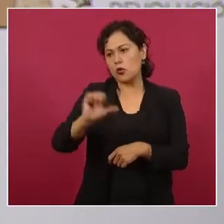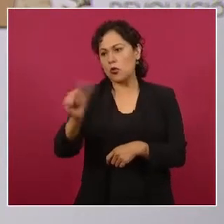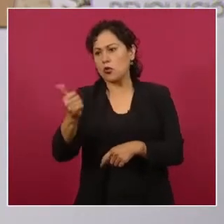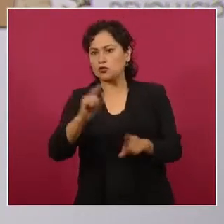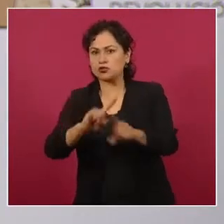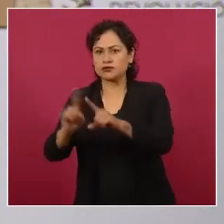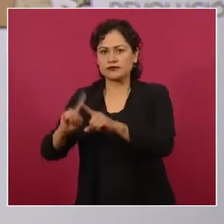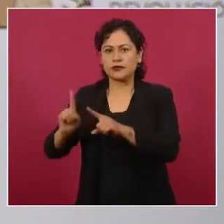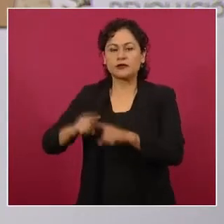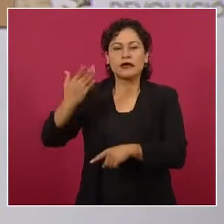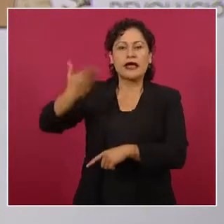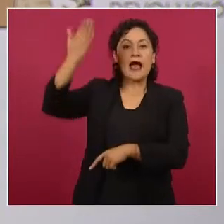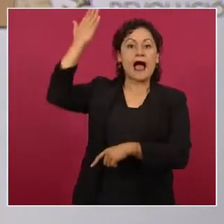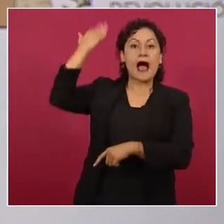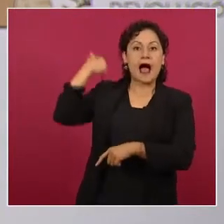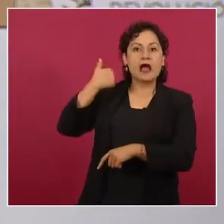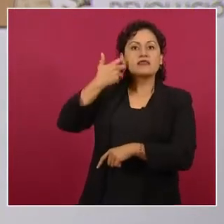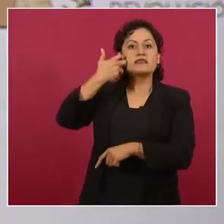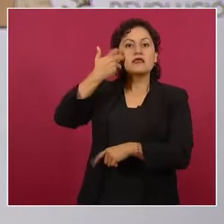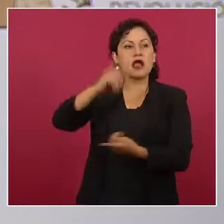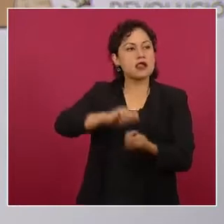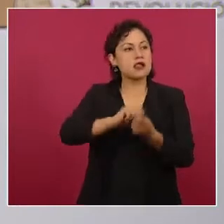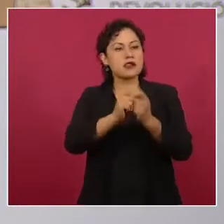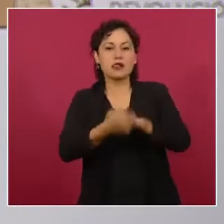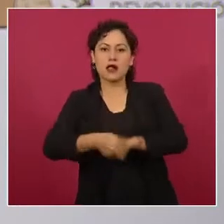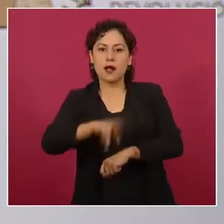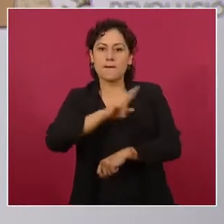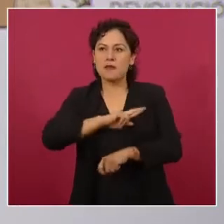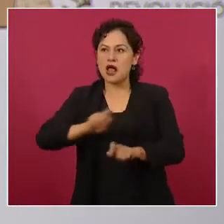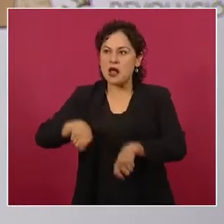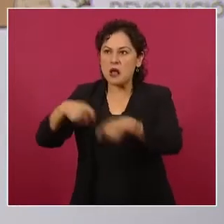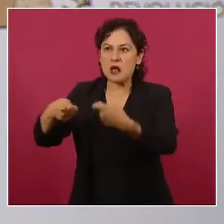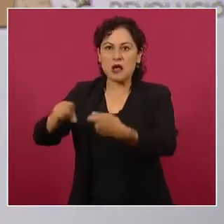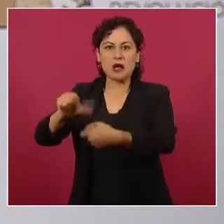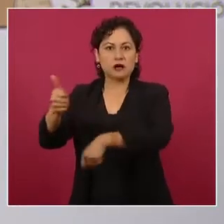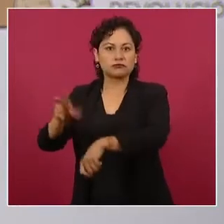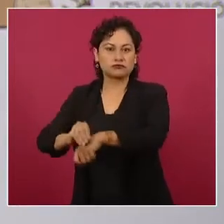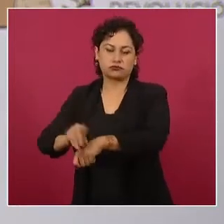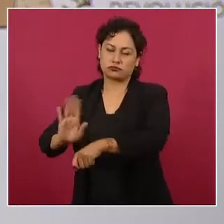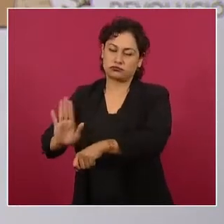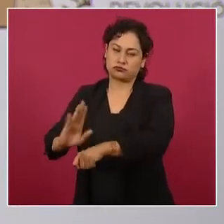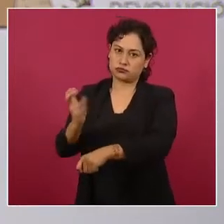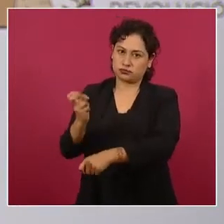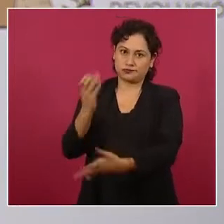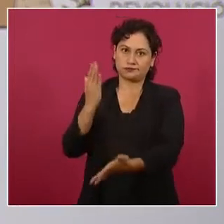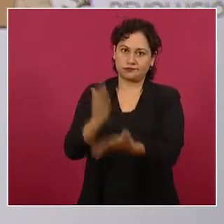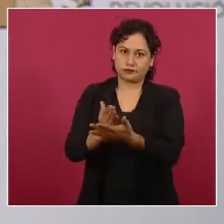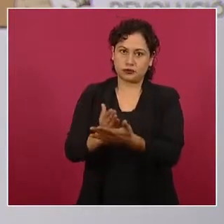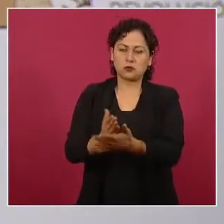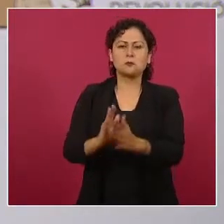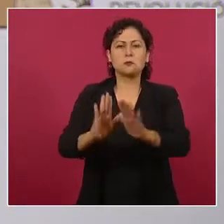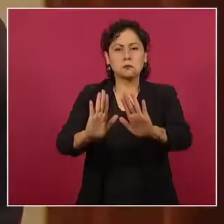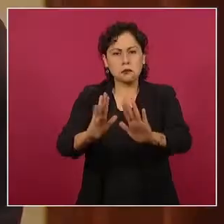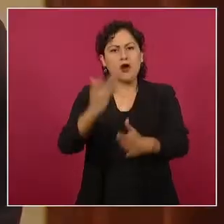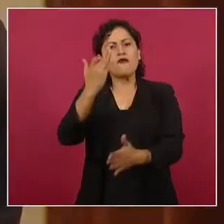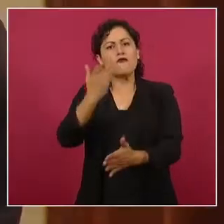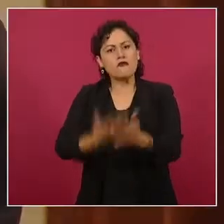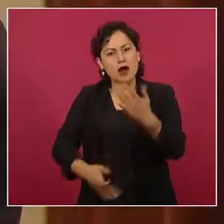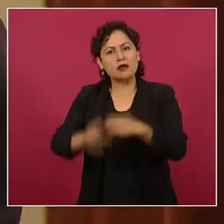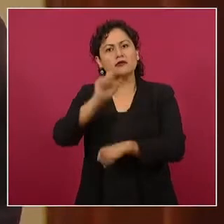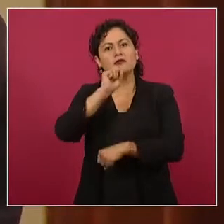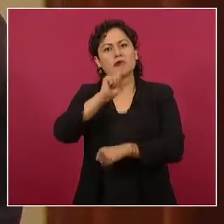Está pendiente también el ejercicio de una reforma petrolera. No